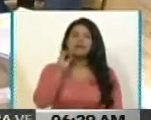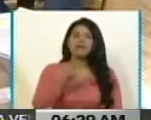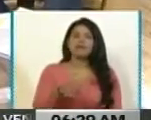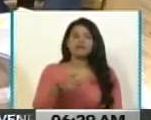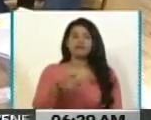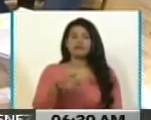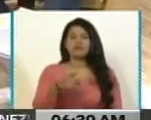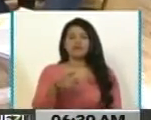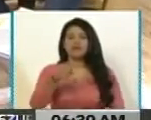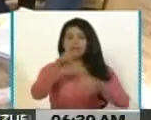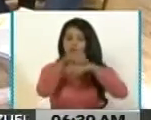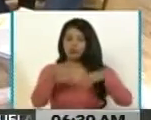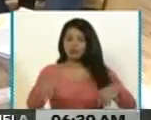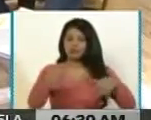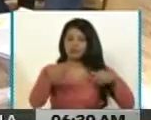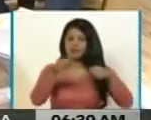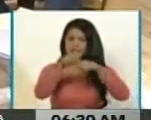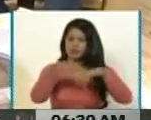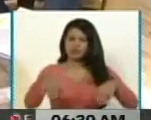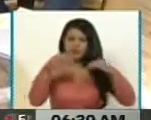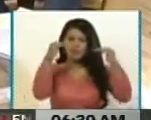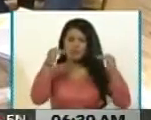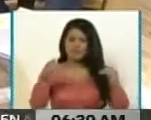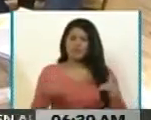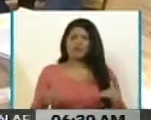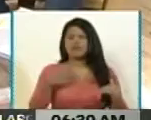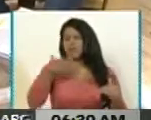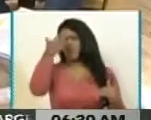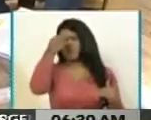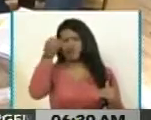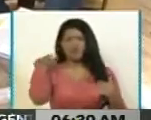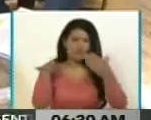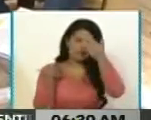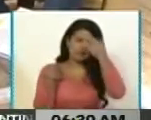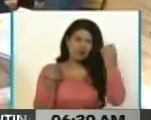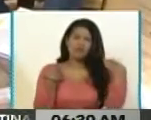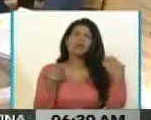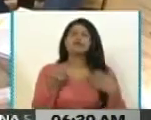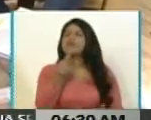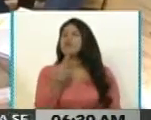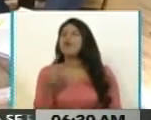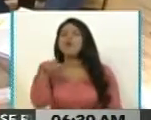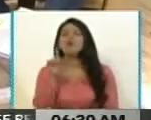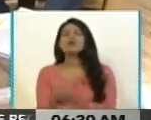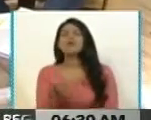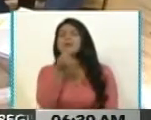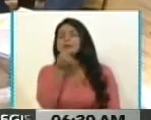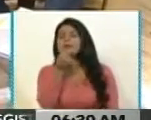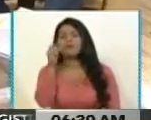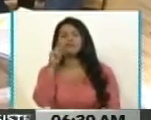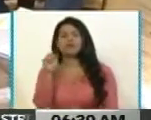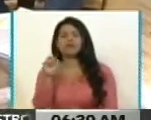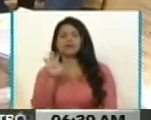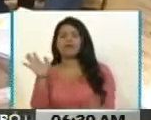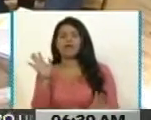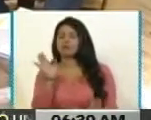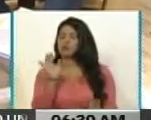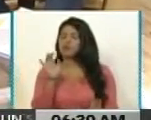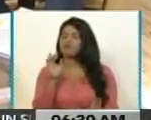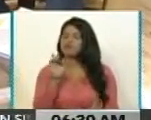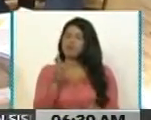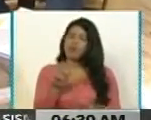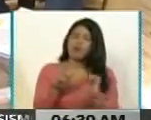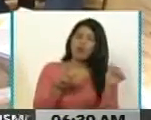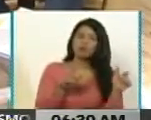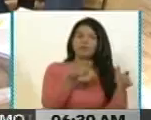esquemas que todos tenemos. Yo no digo igual que solamente los periodistas profesionales, pero también